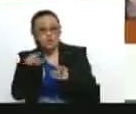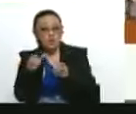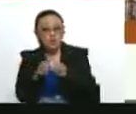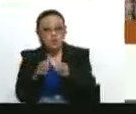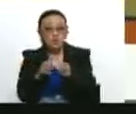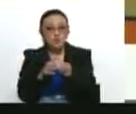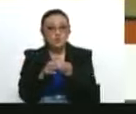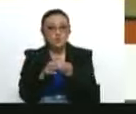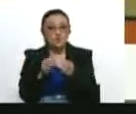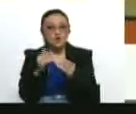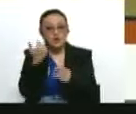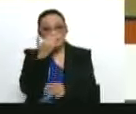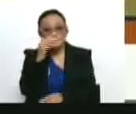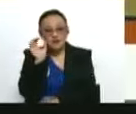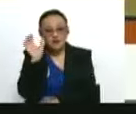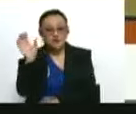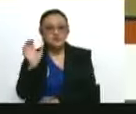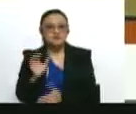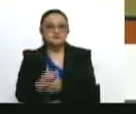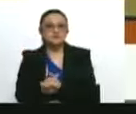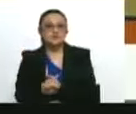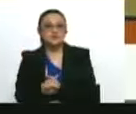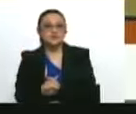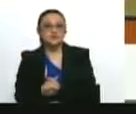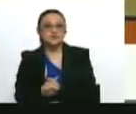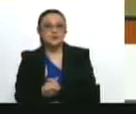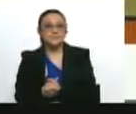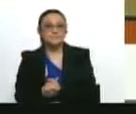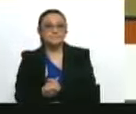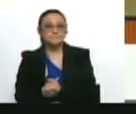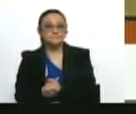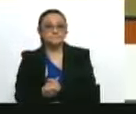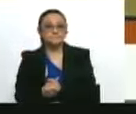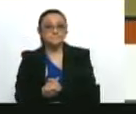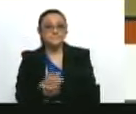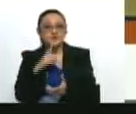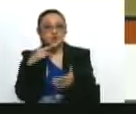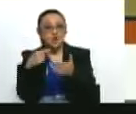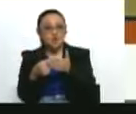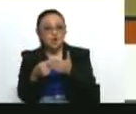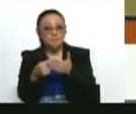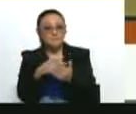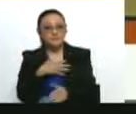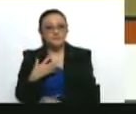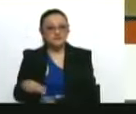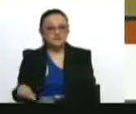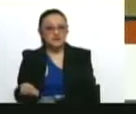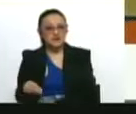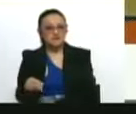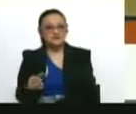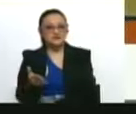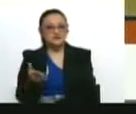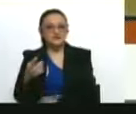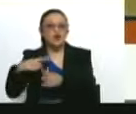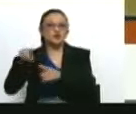que allá el imperialismo los unja y los nombre presidentes de Narnia